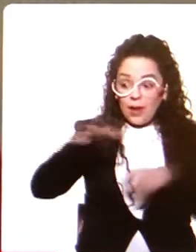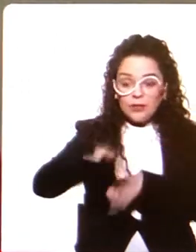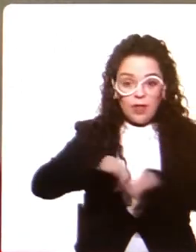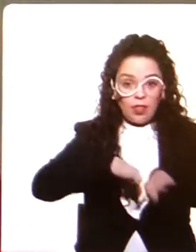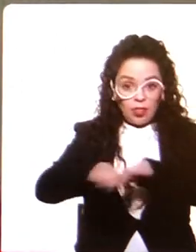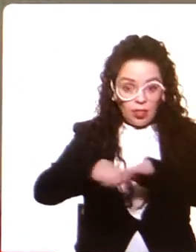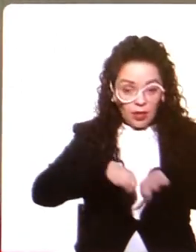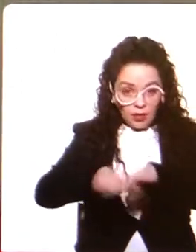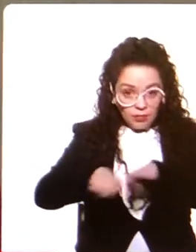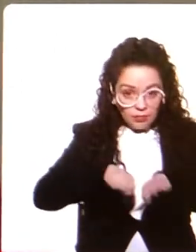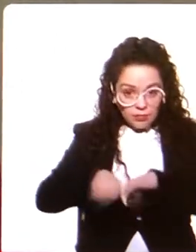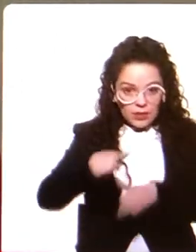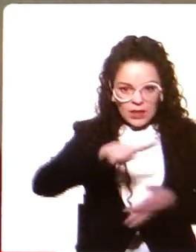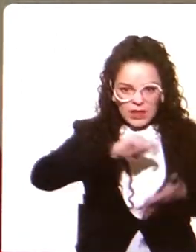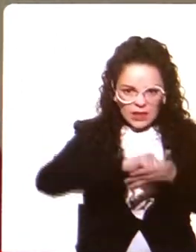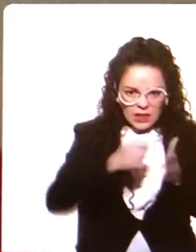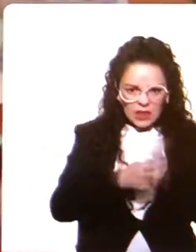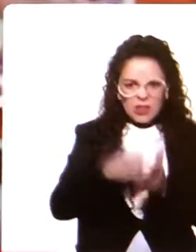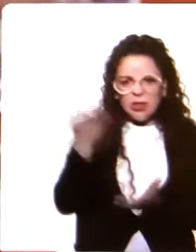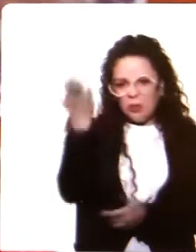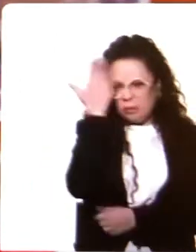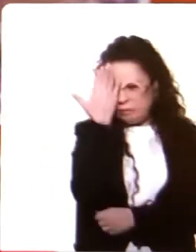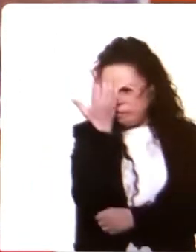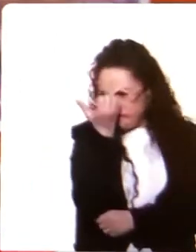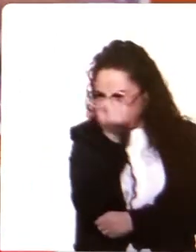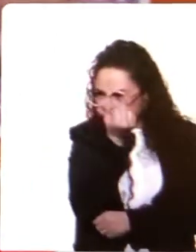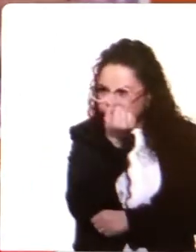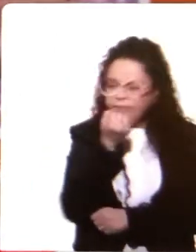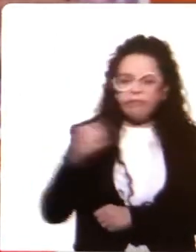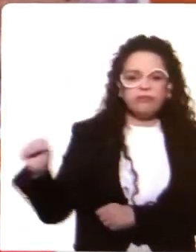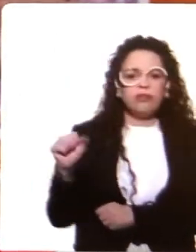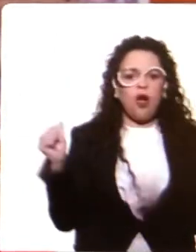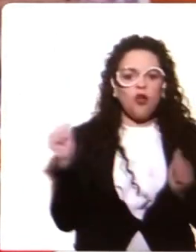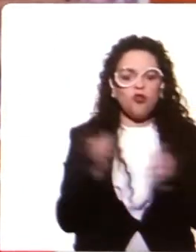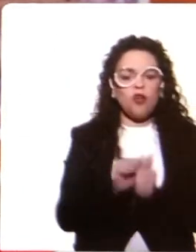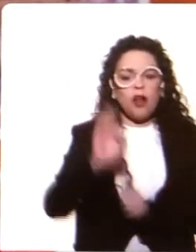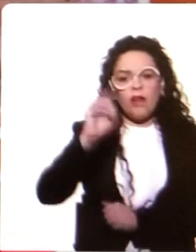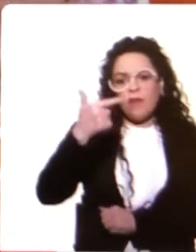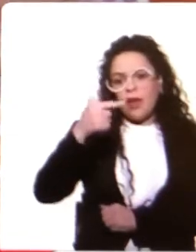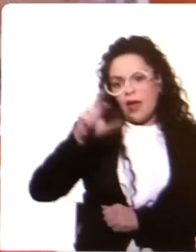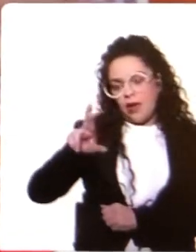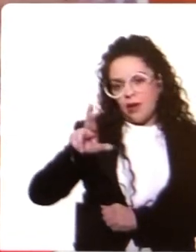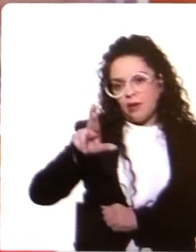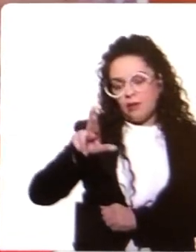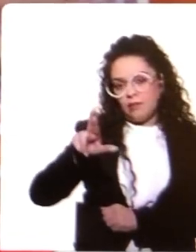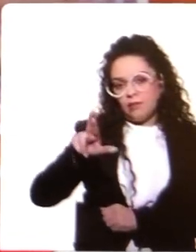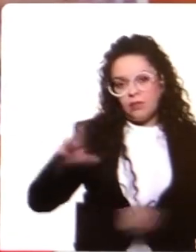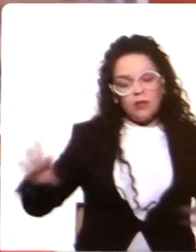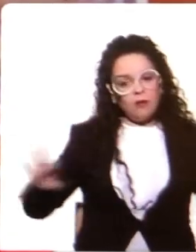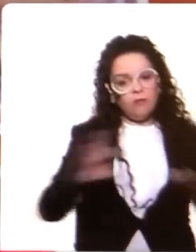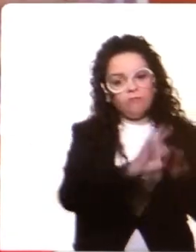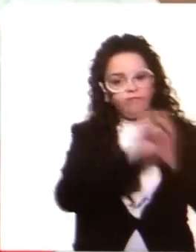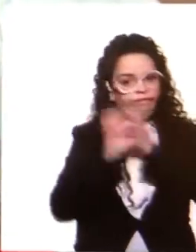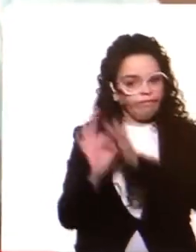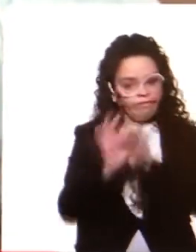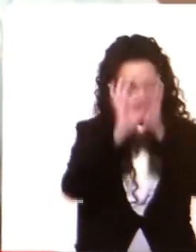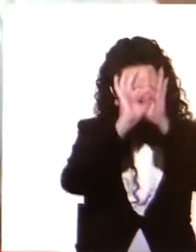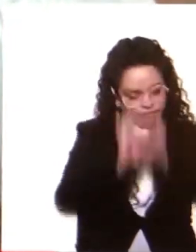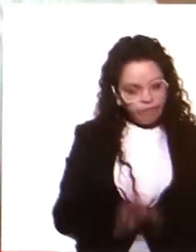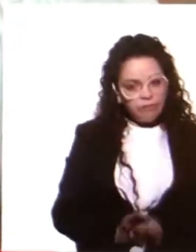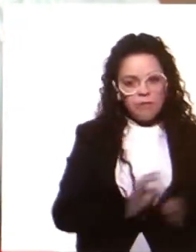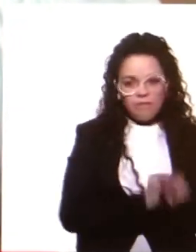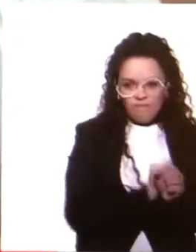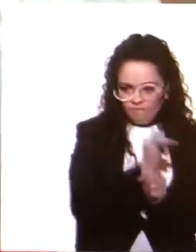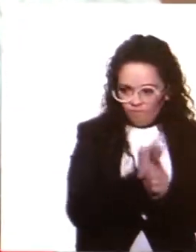justamente dos días antes del día de la mujer porque van a salir otra vez en sus marchas